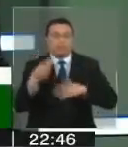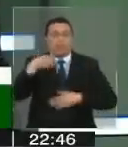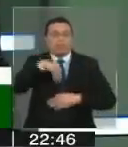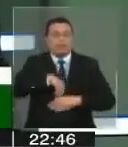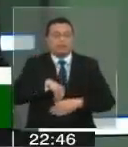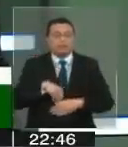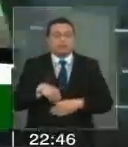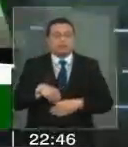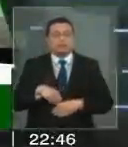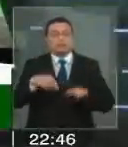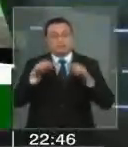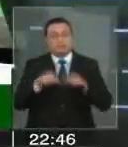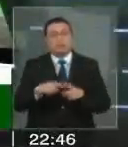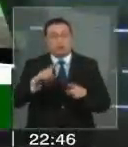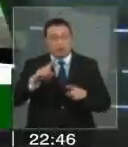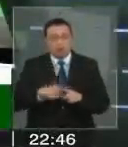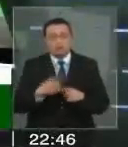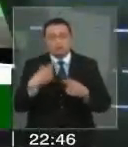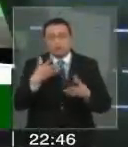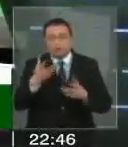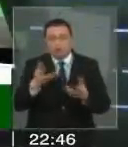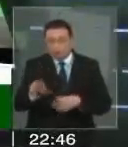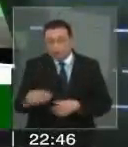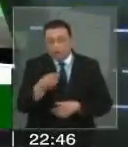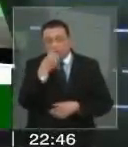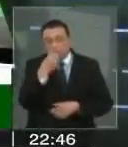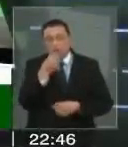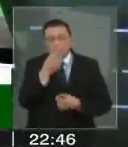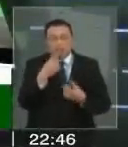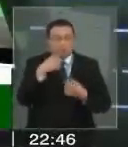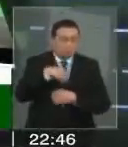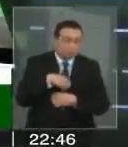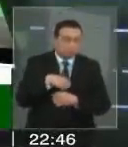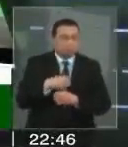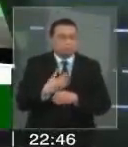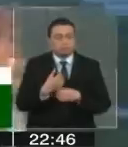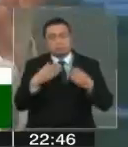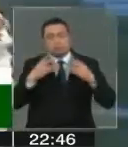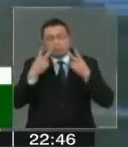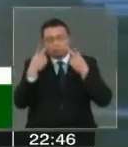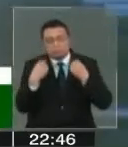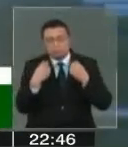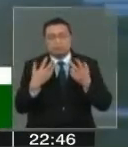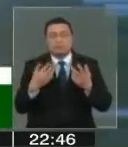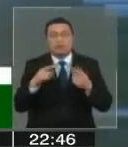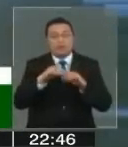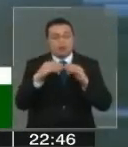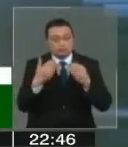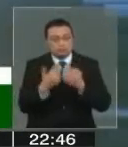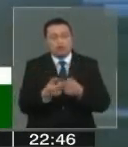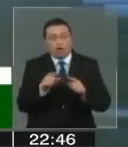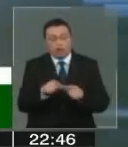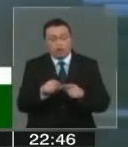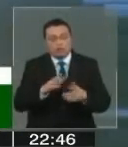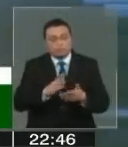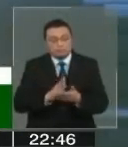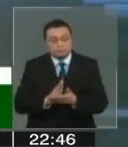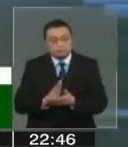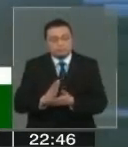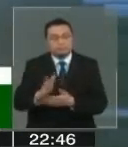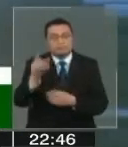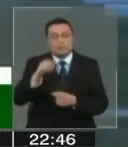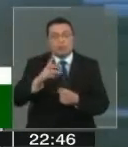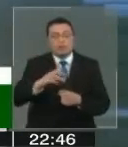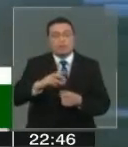a volver a llevarte todas las cosas a la boca, a como ensimismarte. Entonces aparecen todas esas conductas que